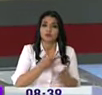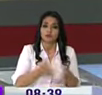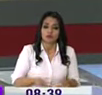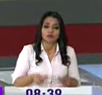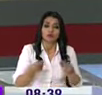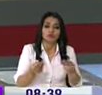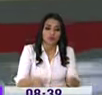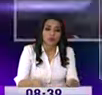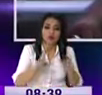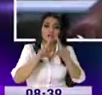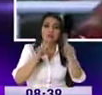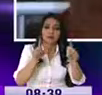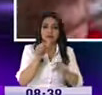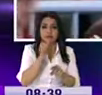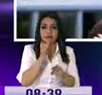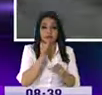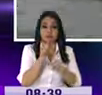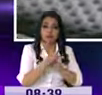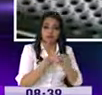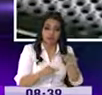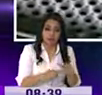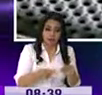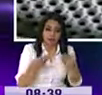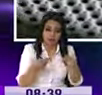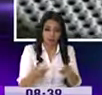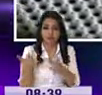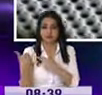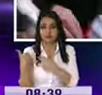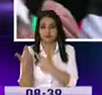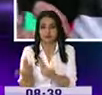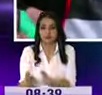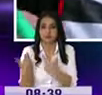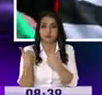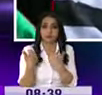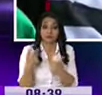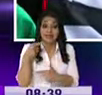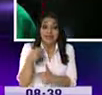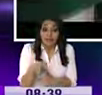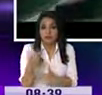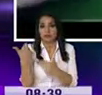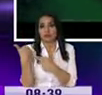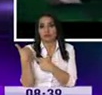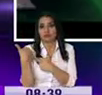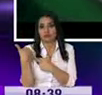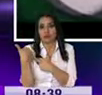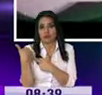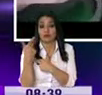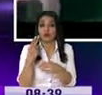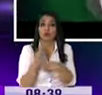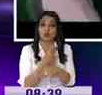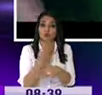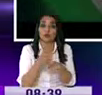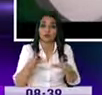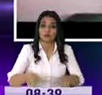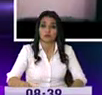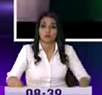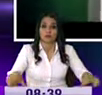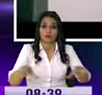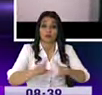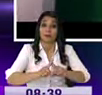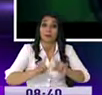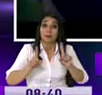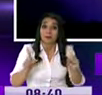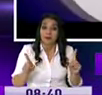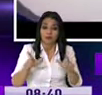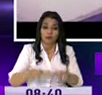empresa privada o las empresas que han ofertado son los que tienen pues el derecho de uso de esos sitios. Pero al ser una zona